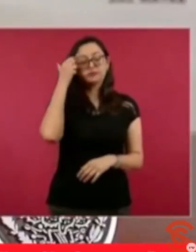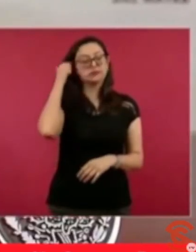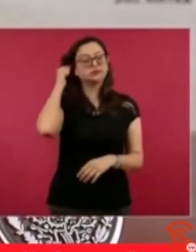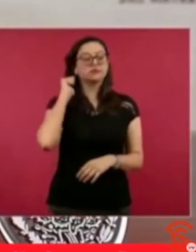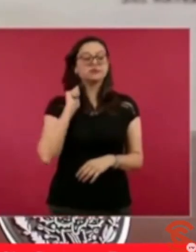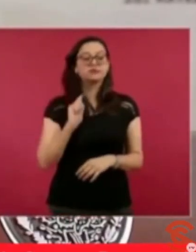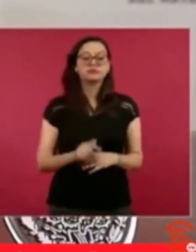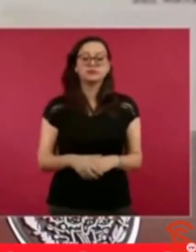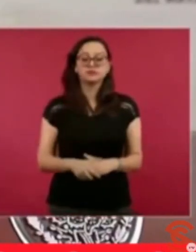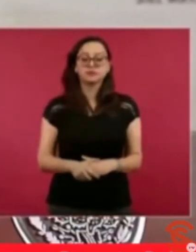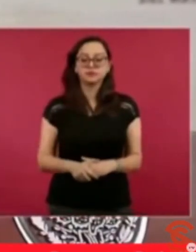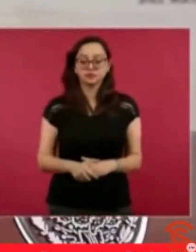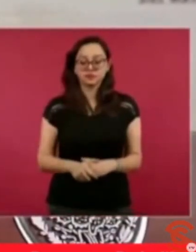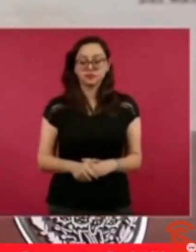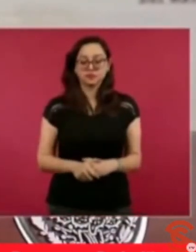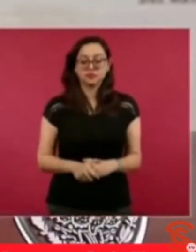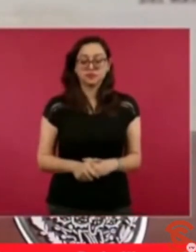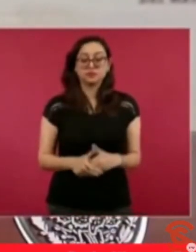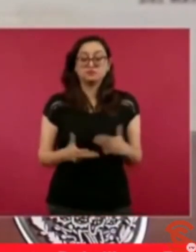quisieran